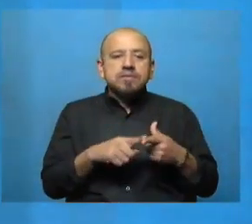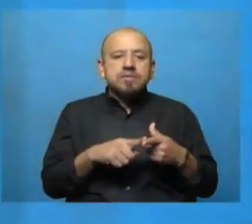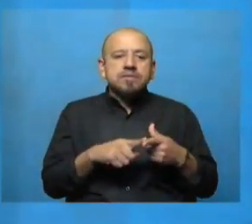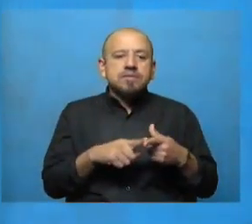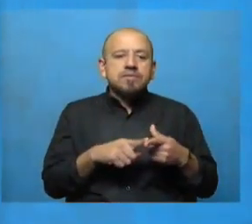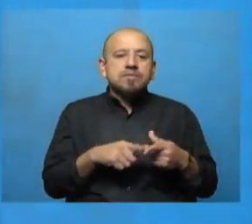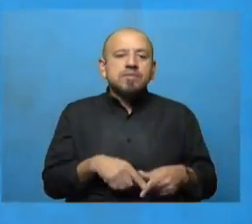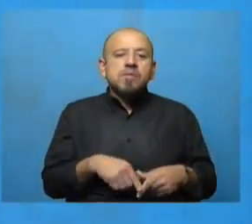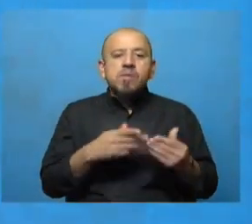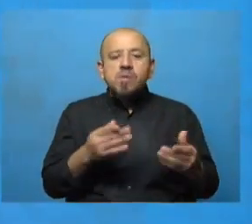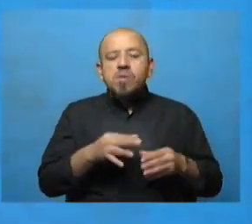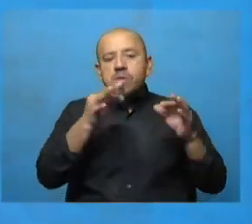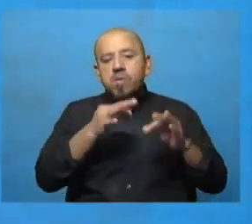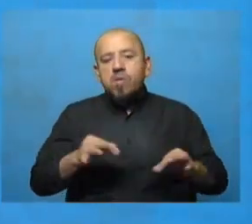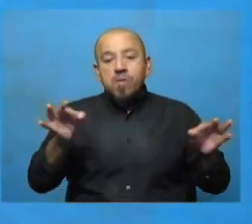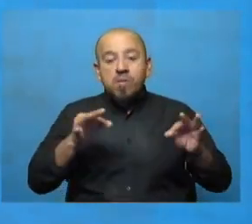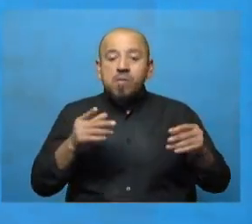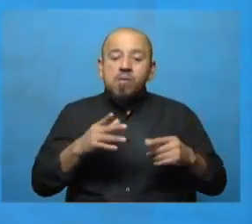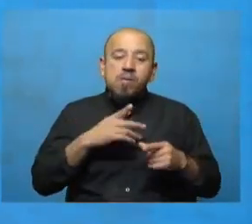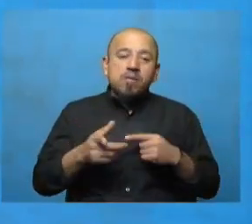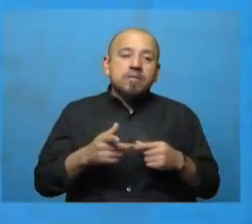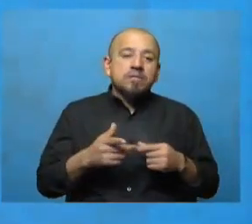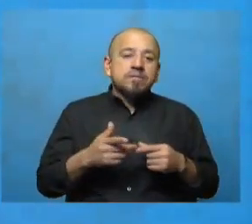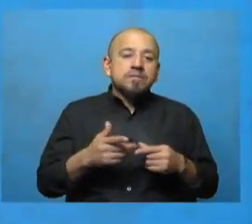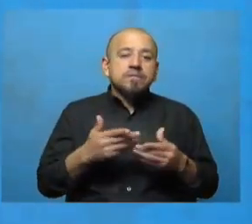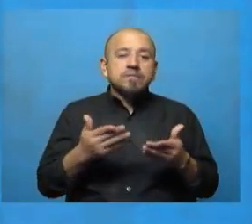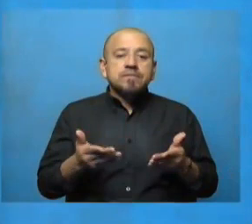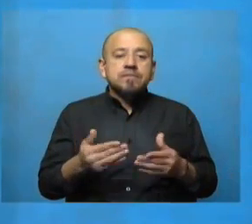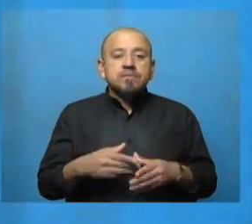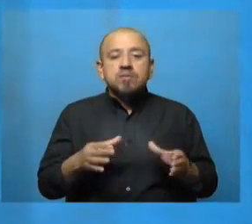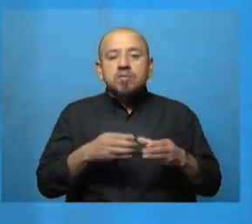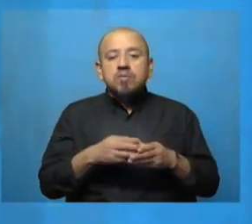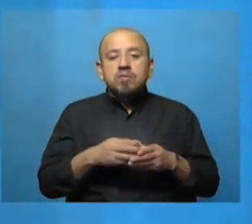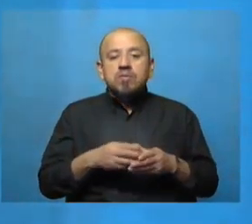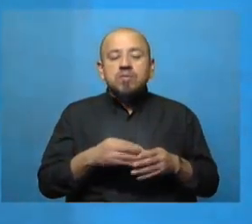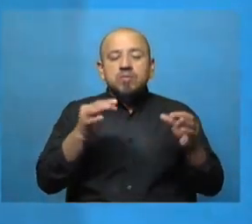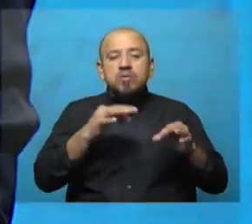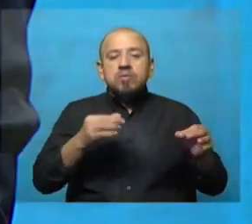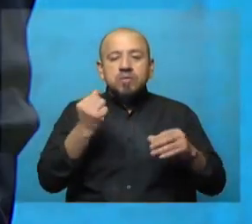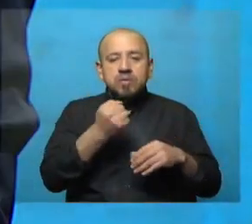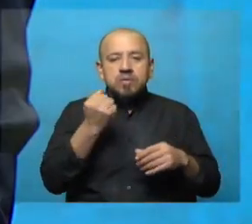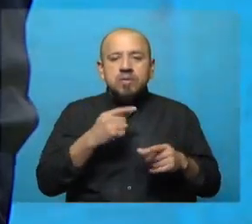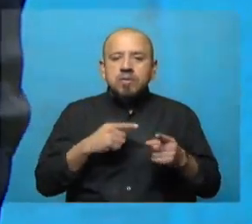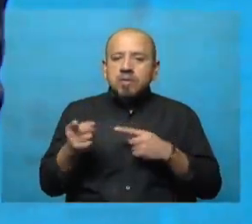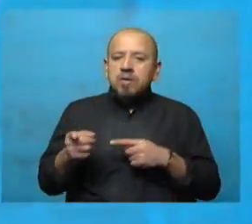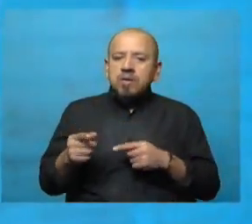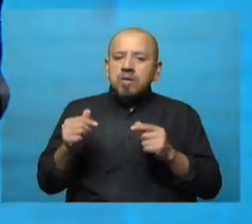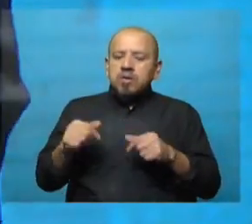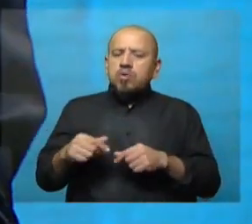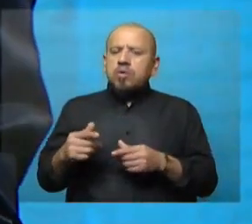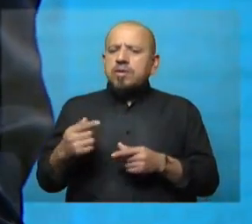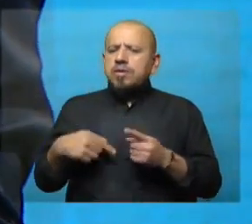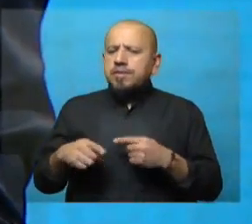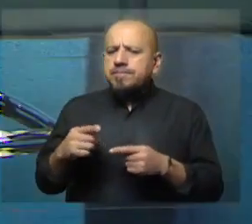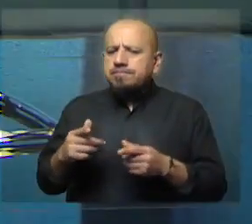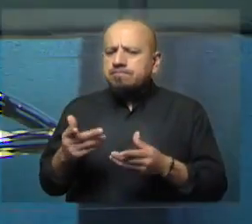de ahí canciones pasó a ser un grupo musical importante Cómo definirías precisamente hoy con el tiempo no